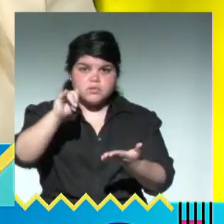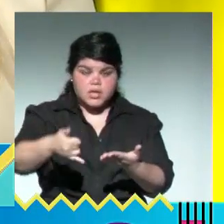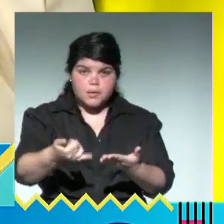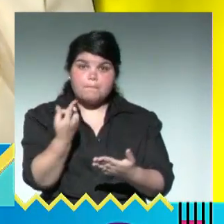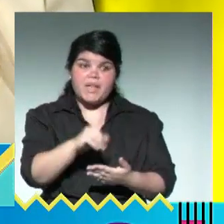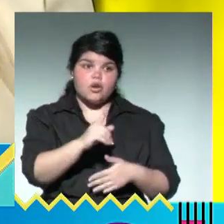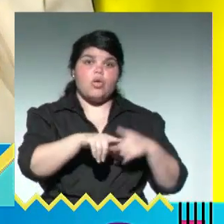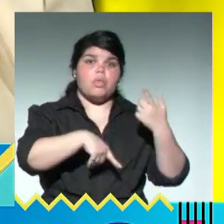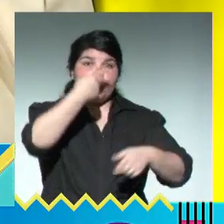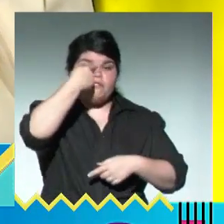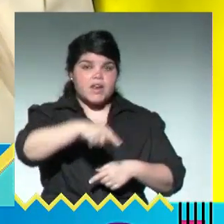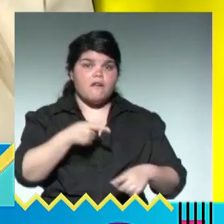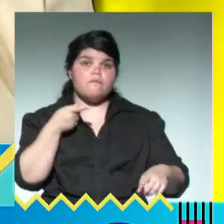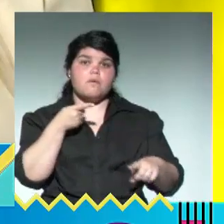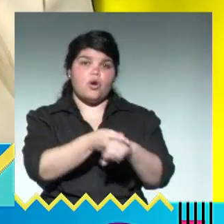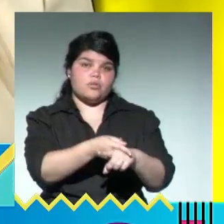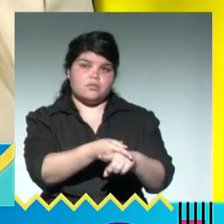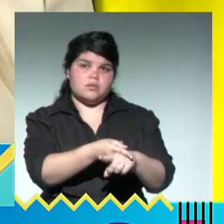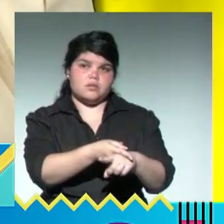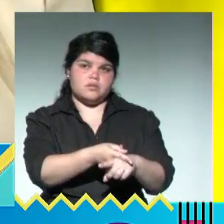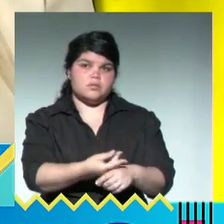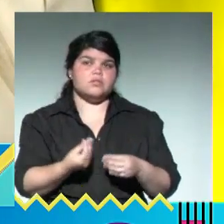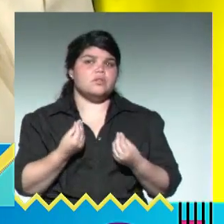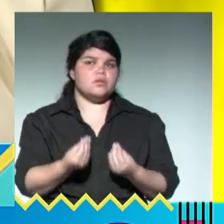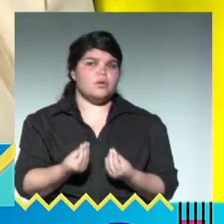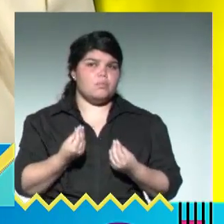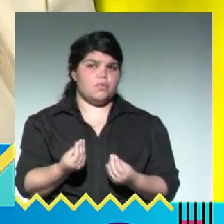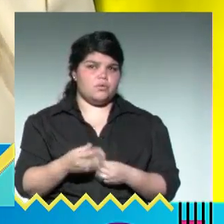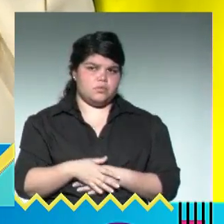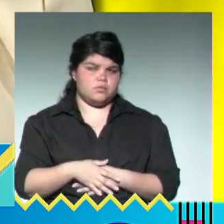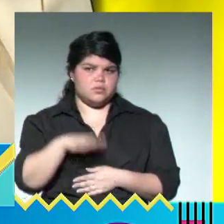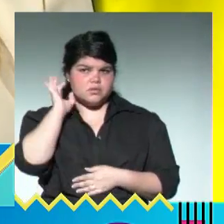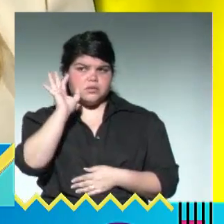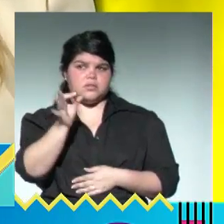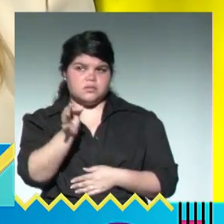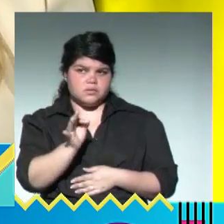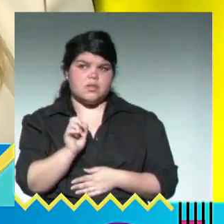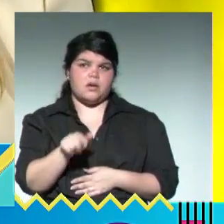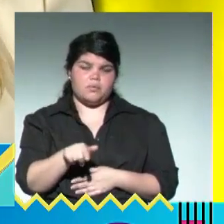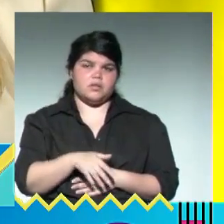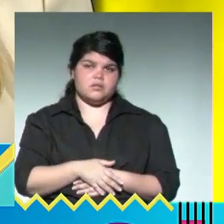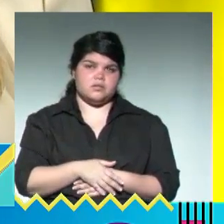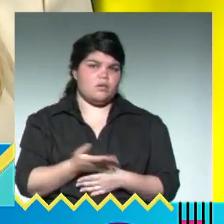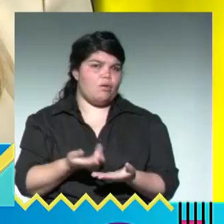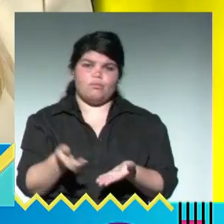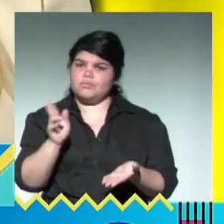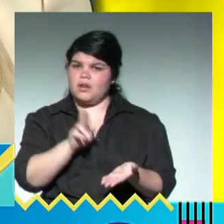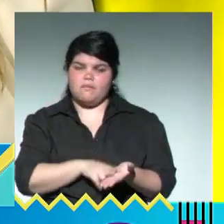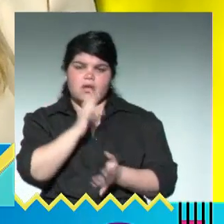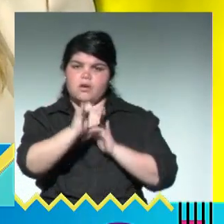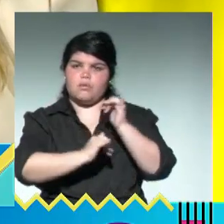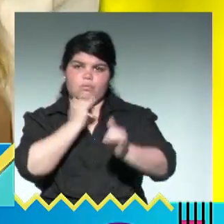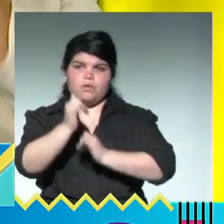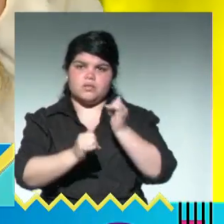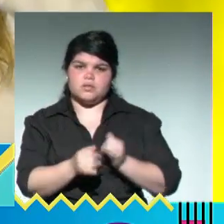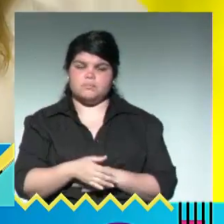diciendo, les pongo un hombrito, muchachos, porque sé que esto, como les vuelvo a repetir, no